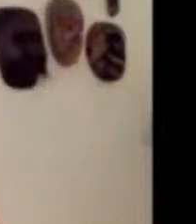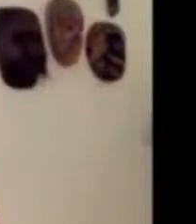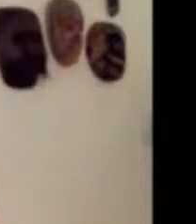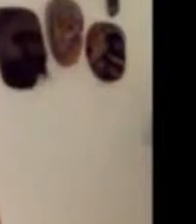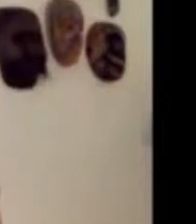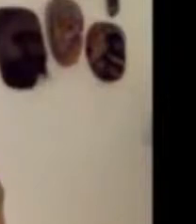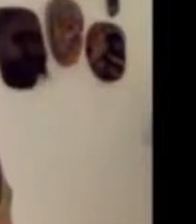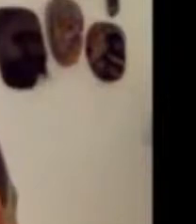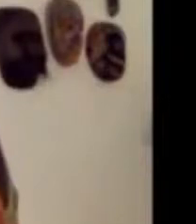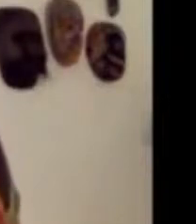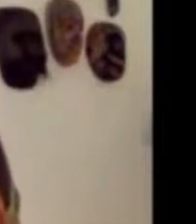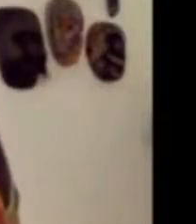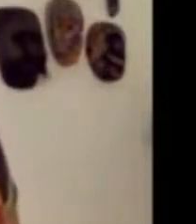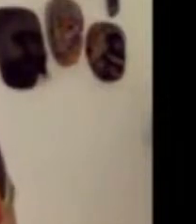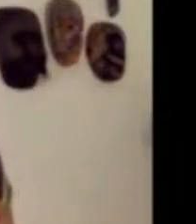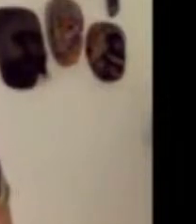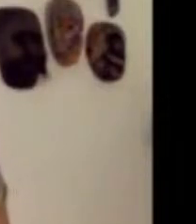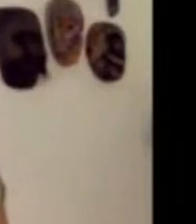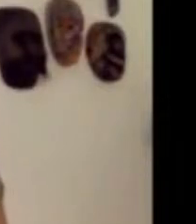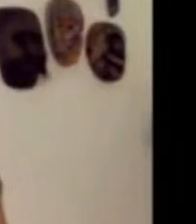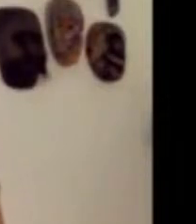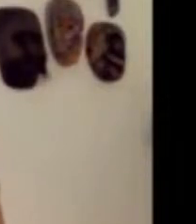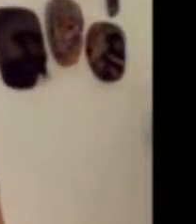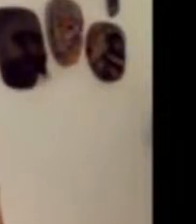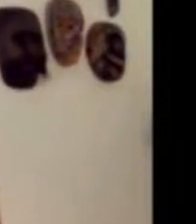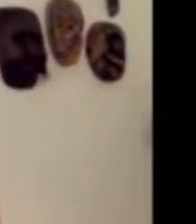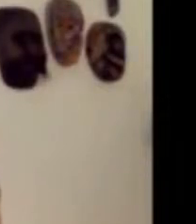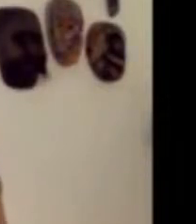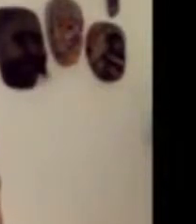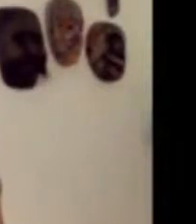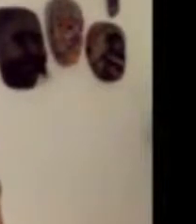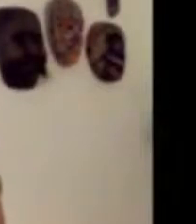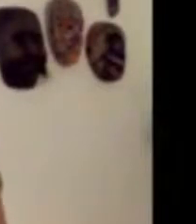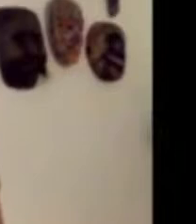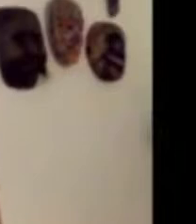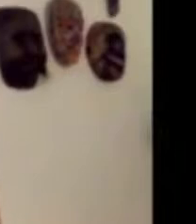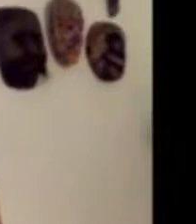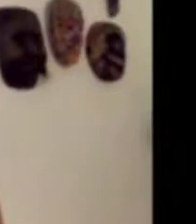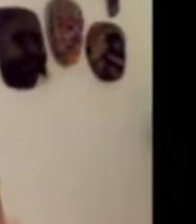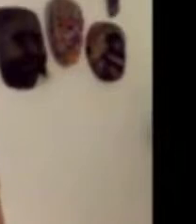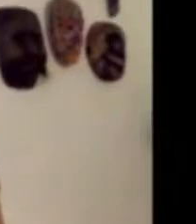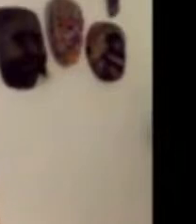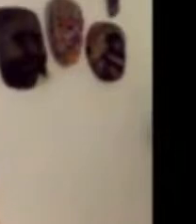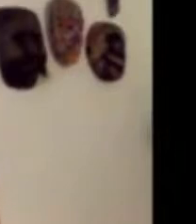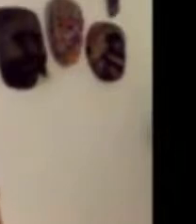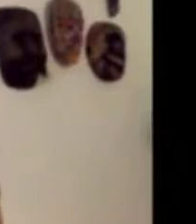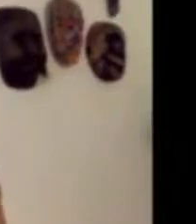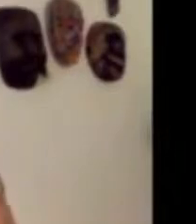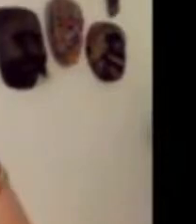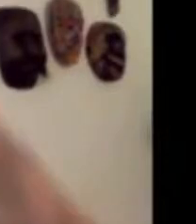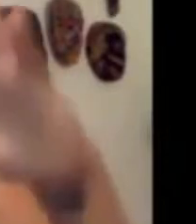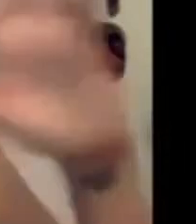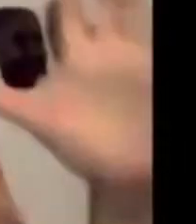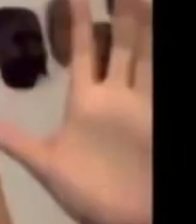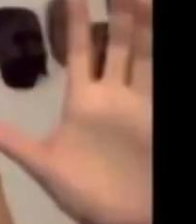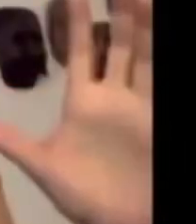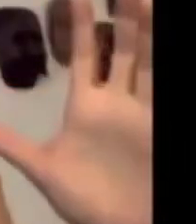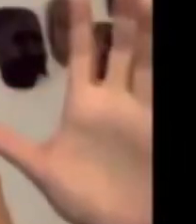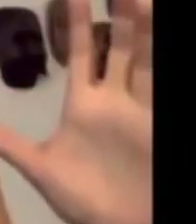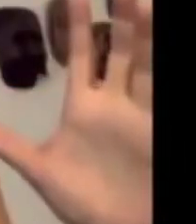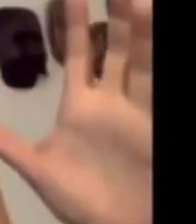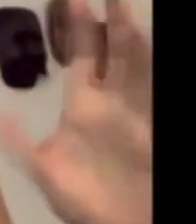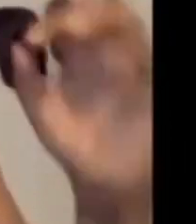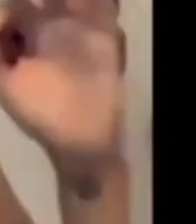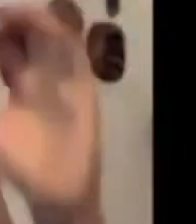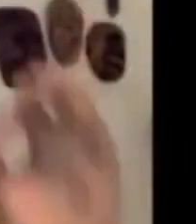eso no es la autonomía la autonomía lo que significa es que la persona que está investigando no la fiscalía